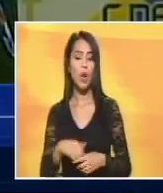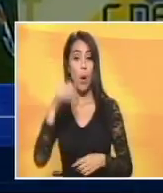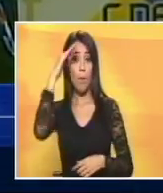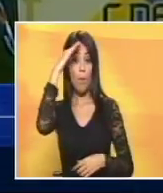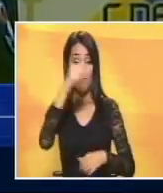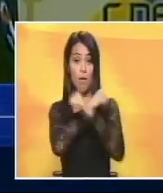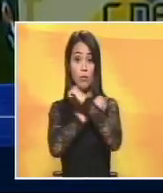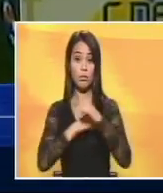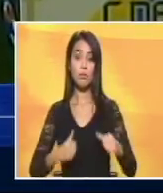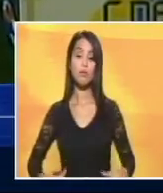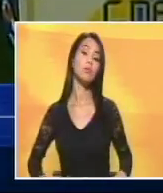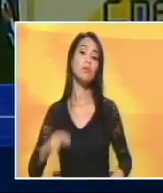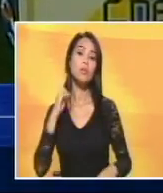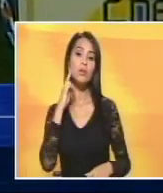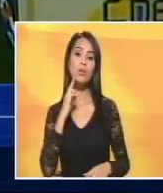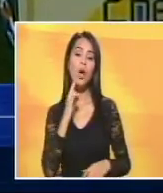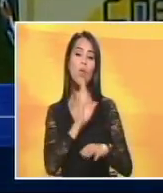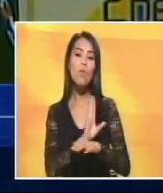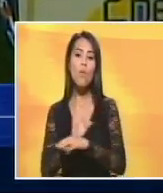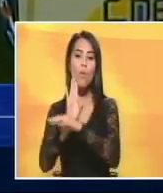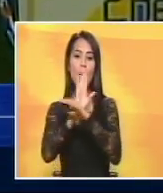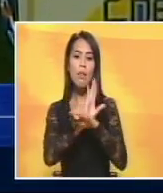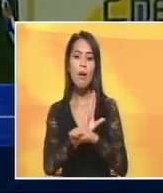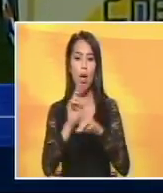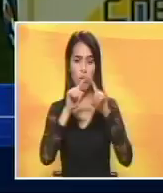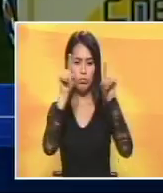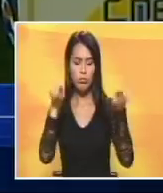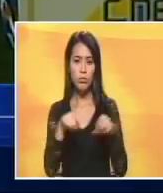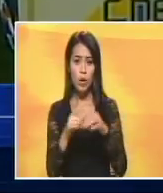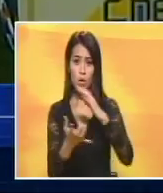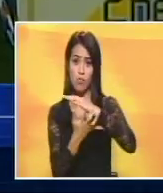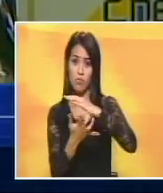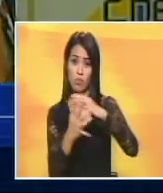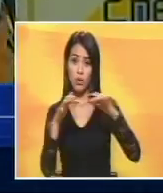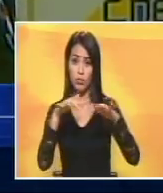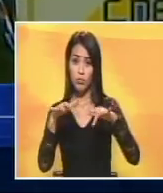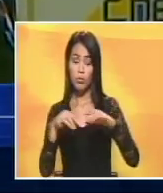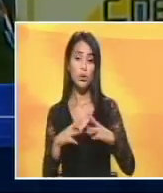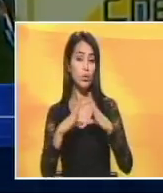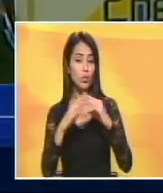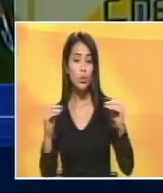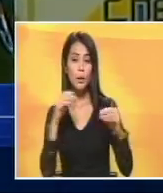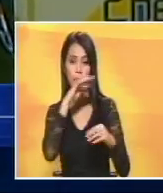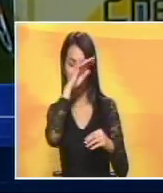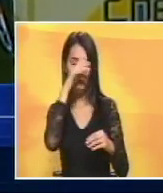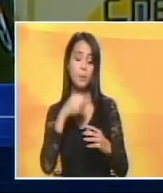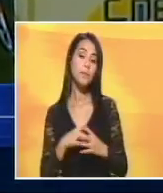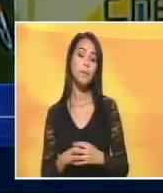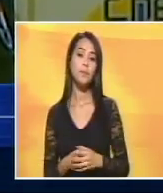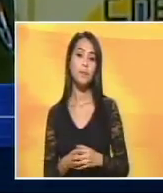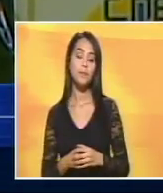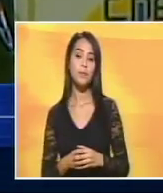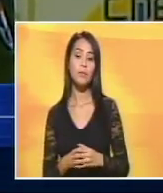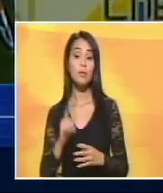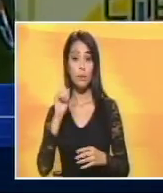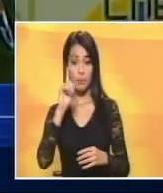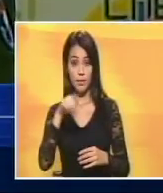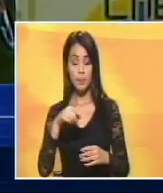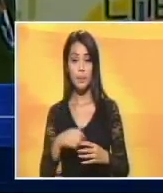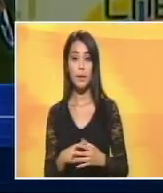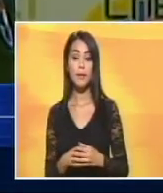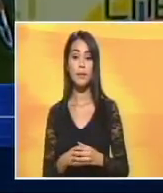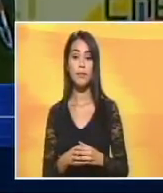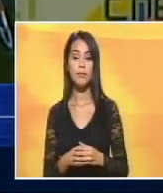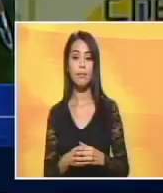Nacional Bolivariana en resguardo del material electoral, del cotillón, del material no tecnológico, etcétera, y también